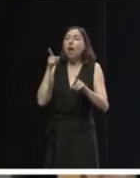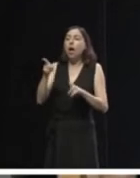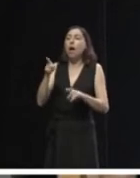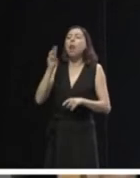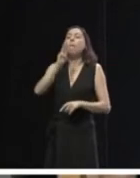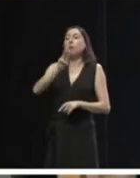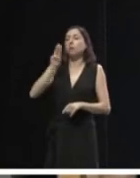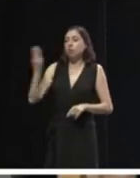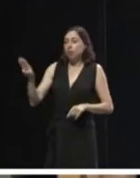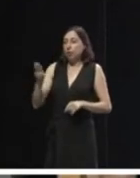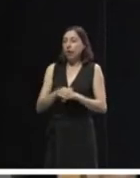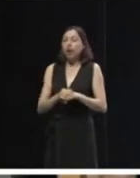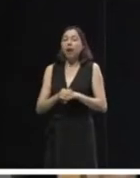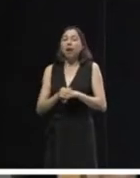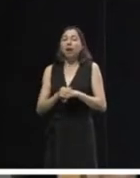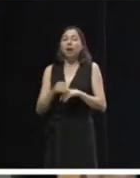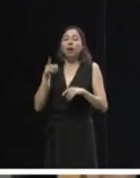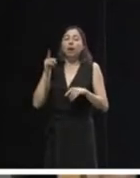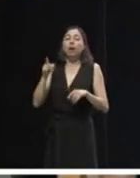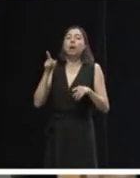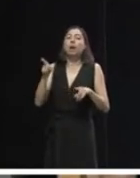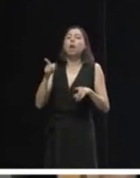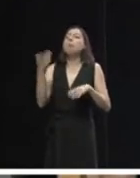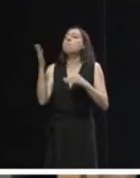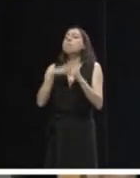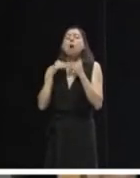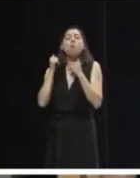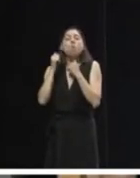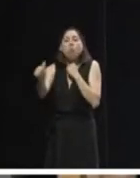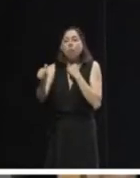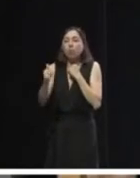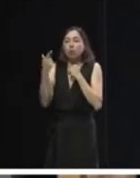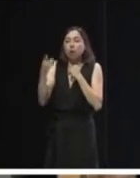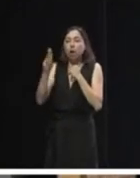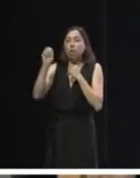Popular. ¿La Patrica pa' cuándo?